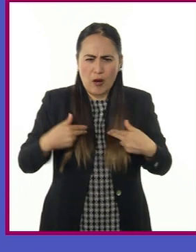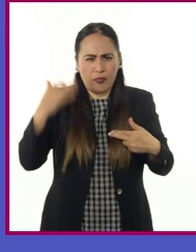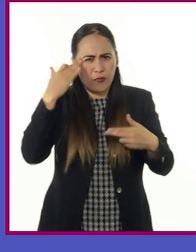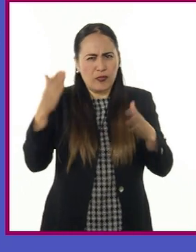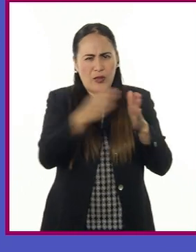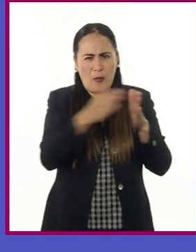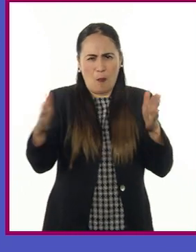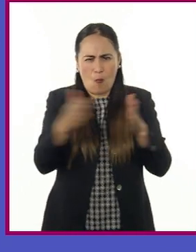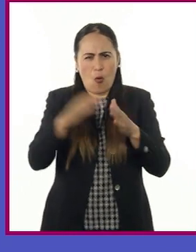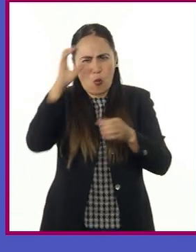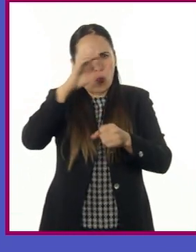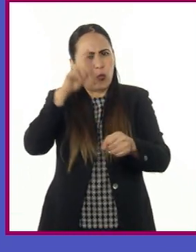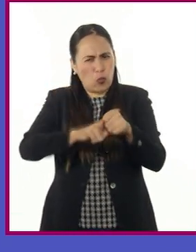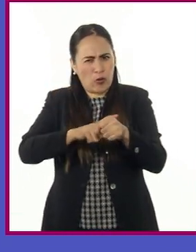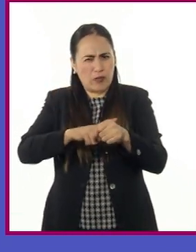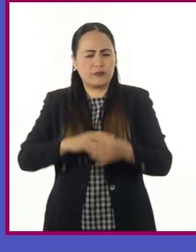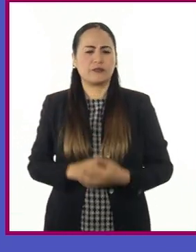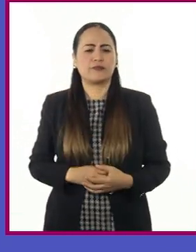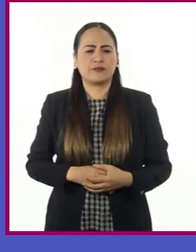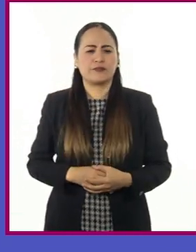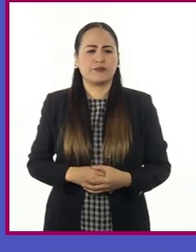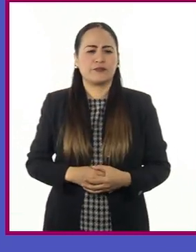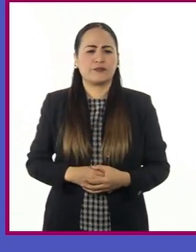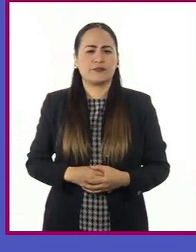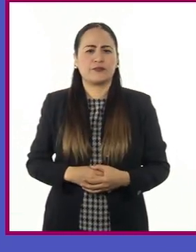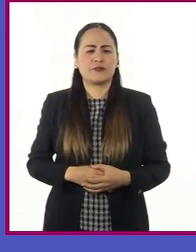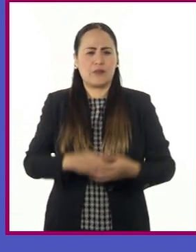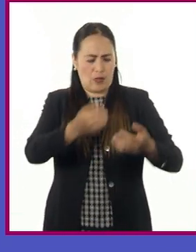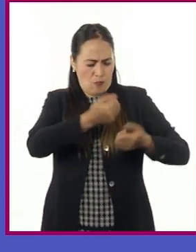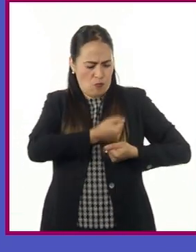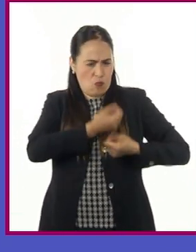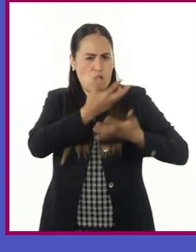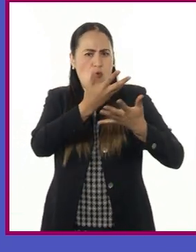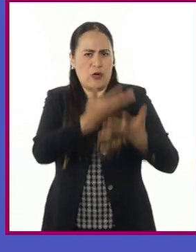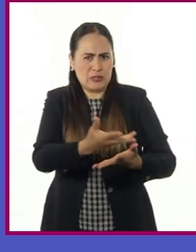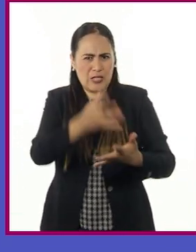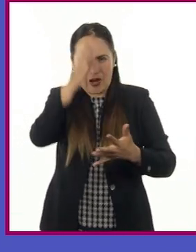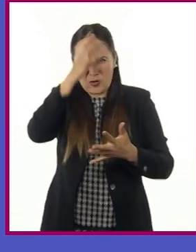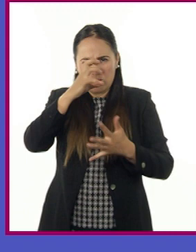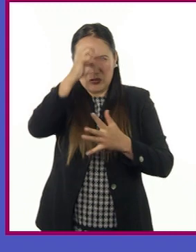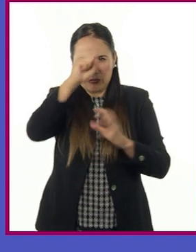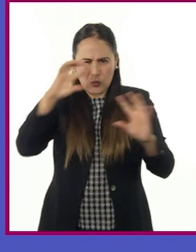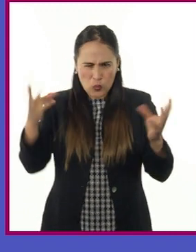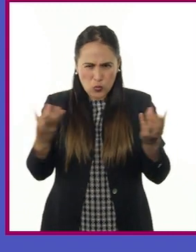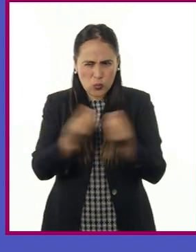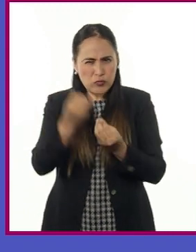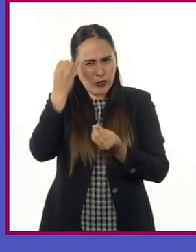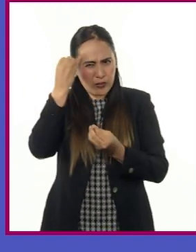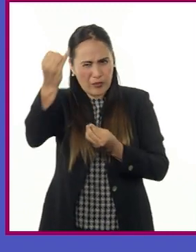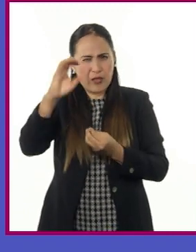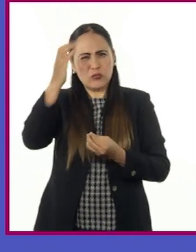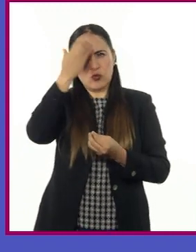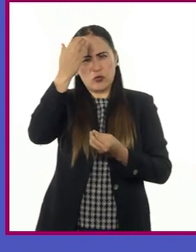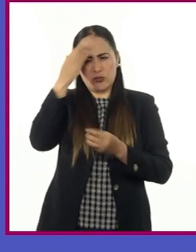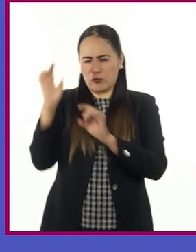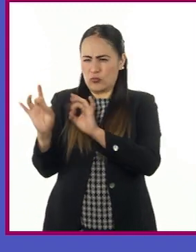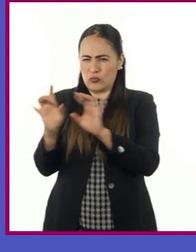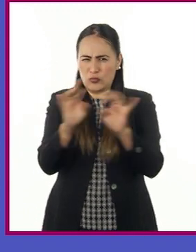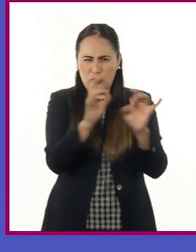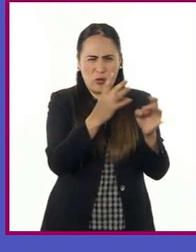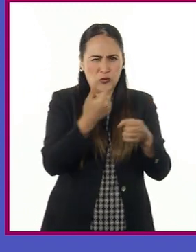contexto cultural, es decir, que la poesía es el conjunto de conceptos, ideas, conocimientos, situaciones